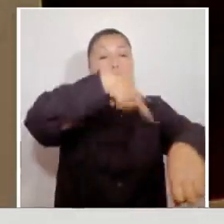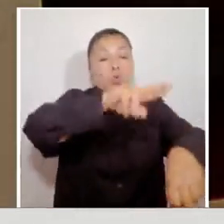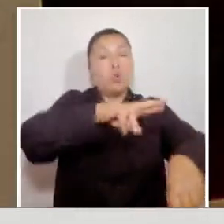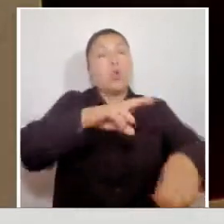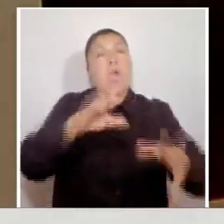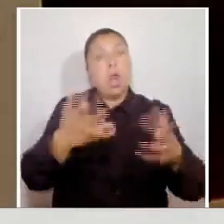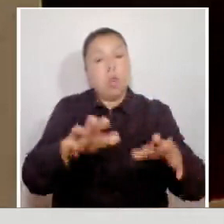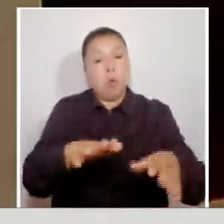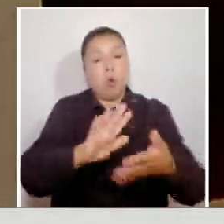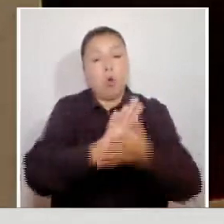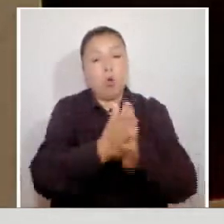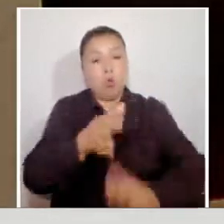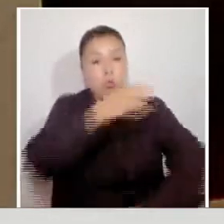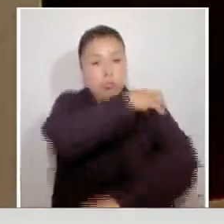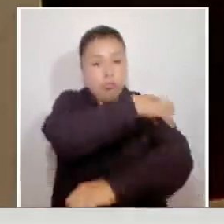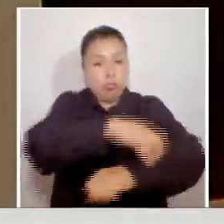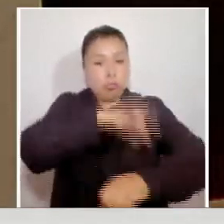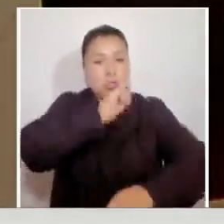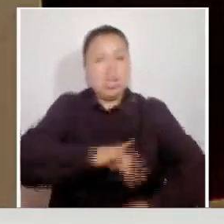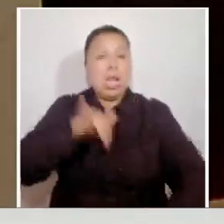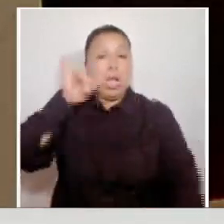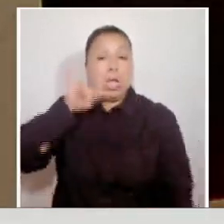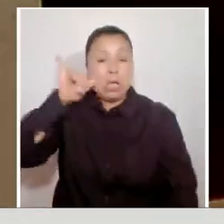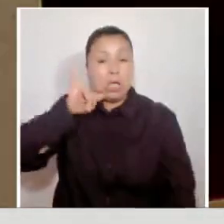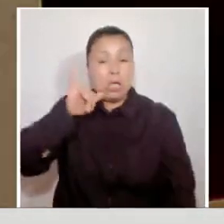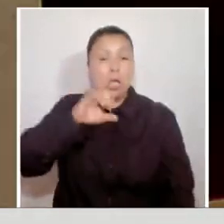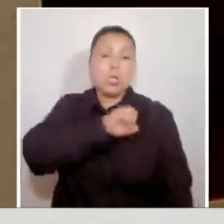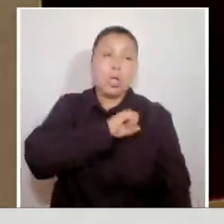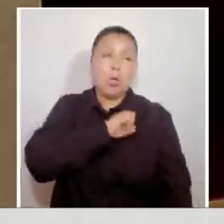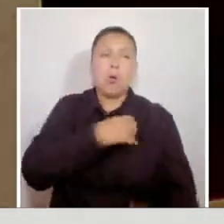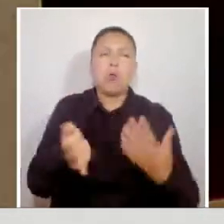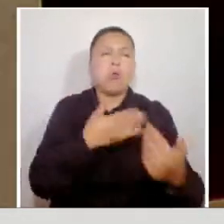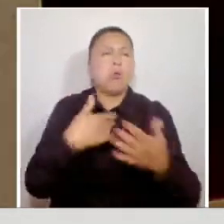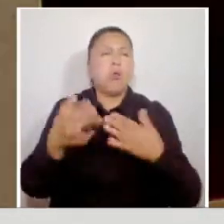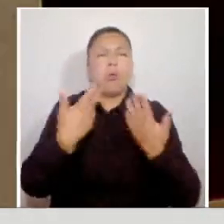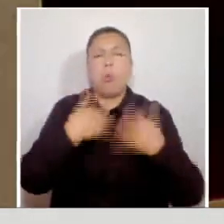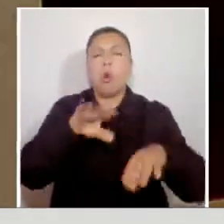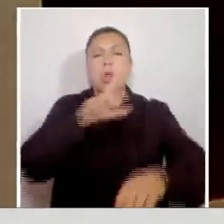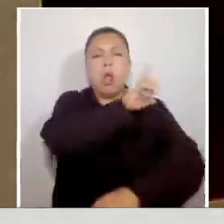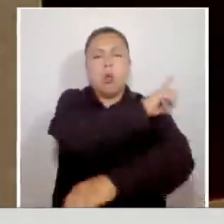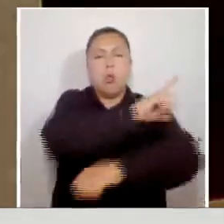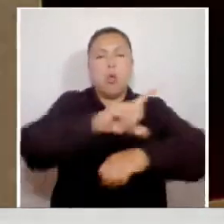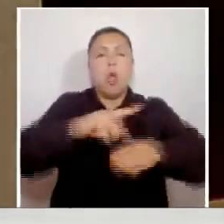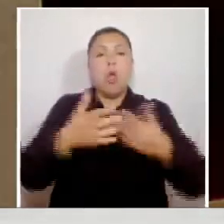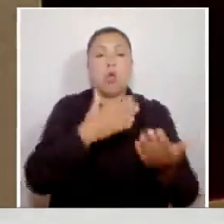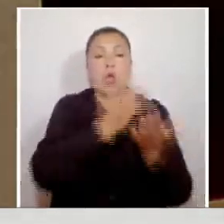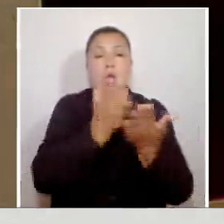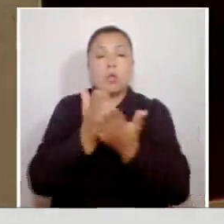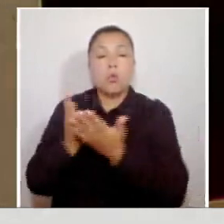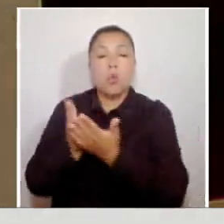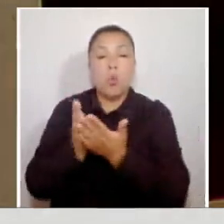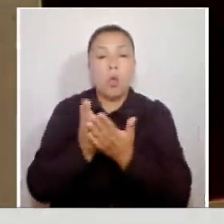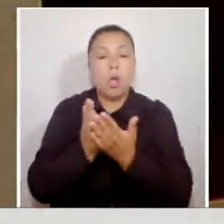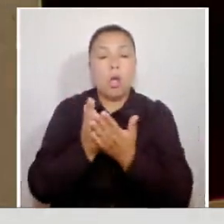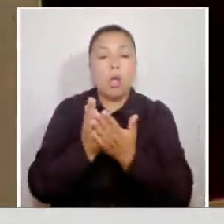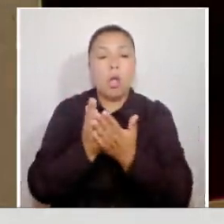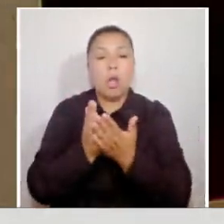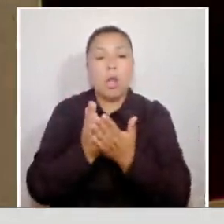Chile no sé iquique Santiago donde sea escuelas donde vamos a tener a guerrilleros